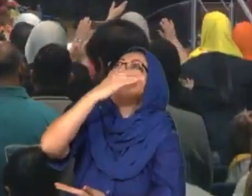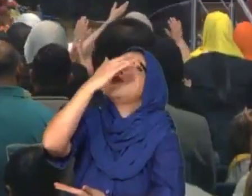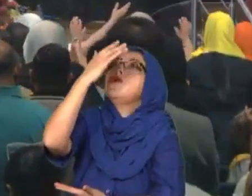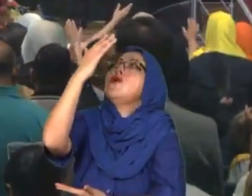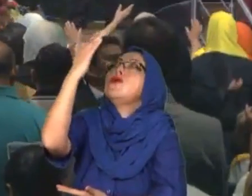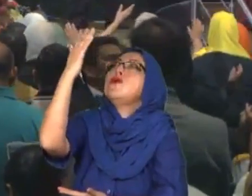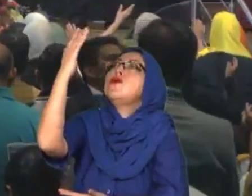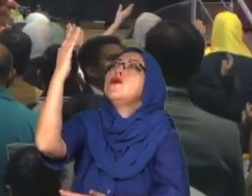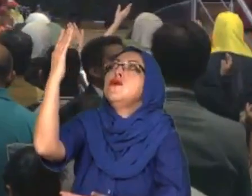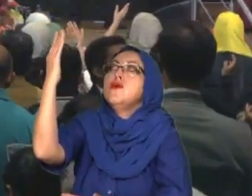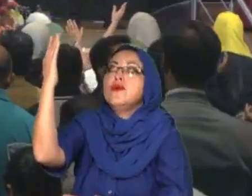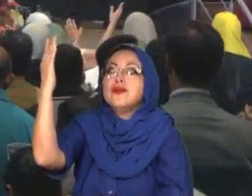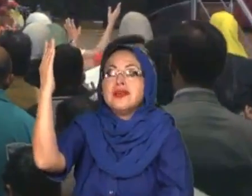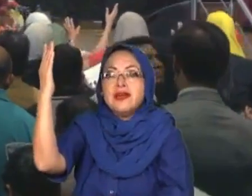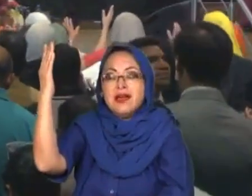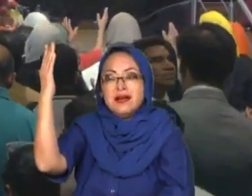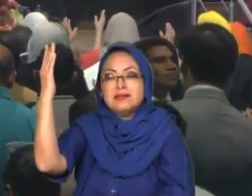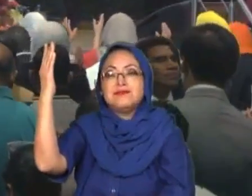glorioso,